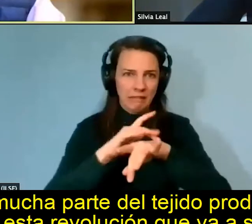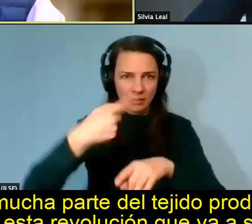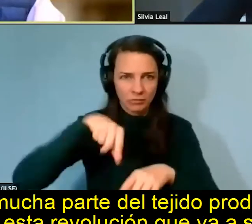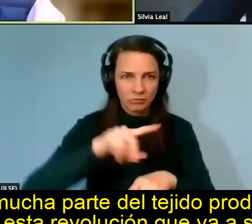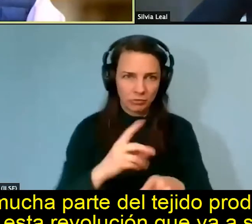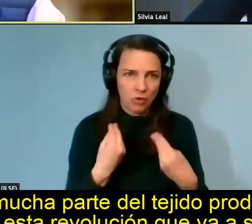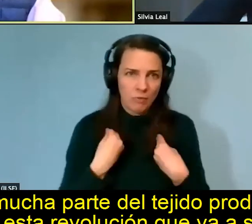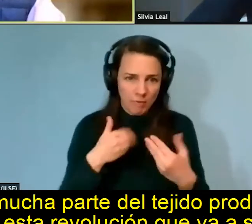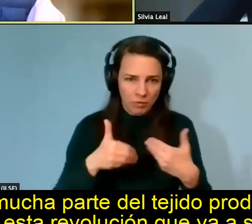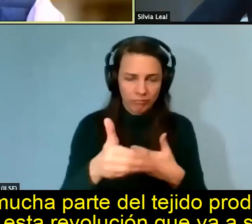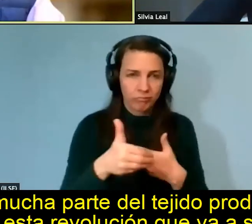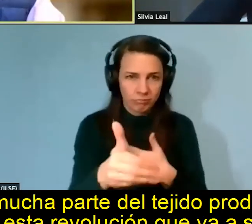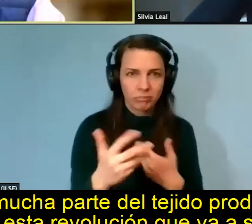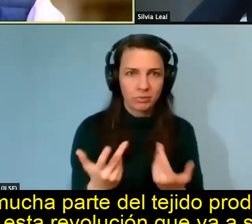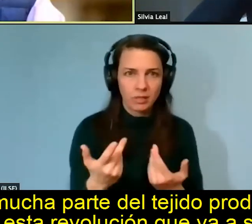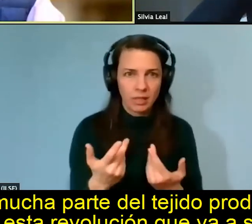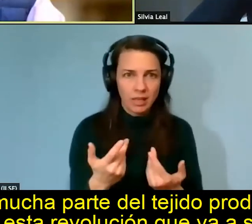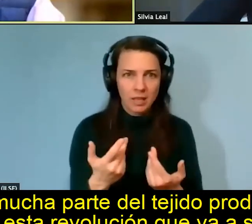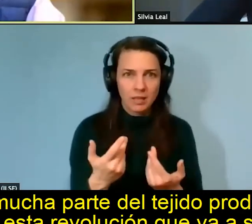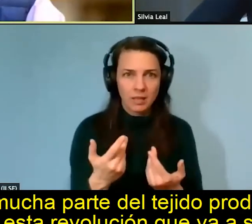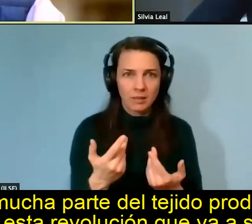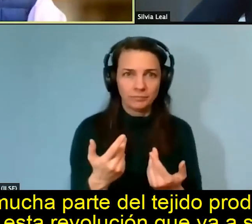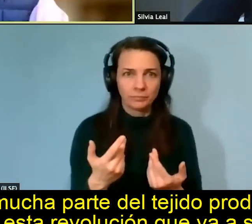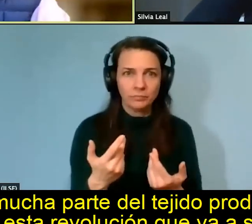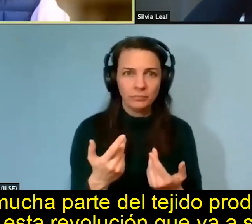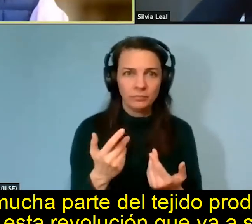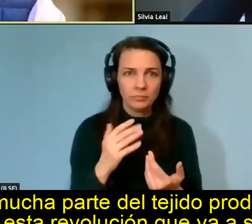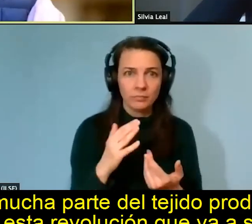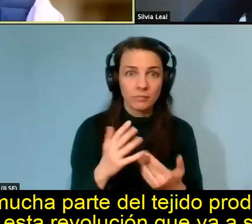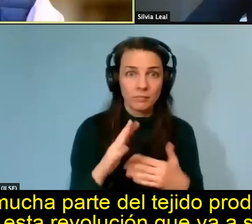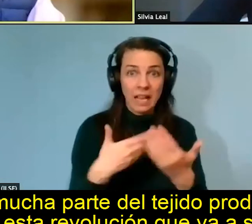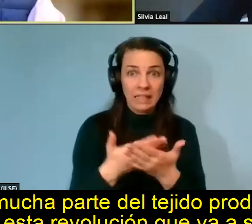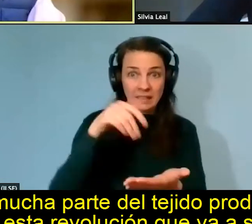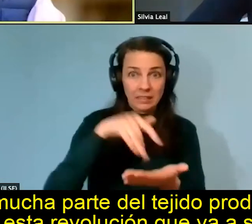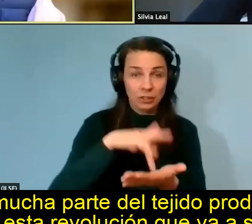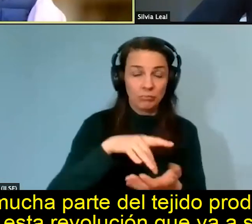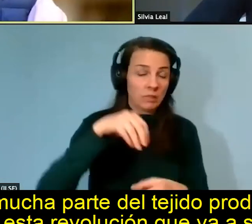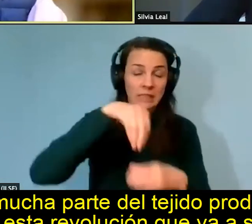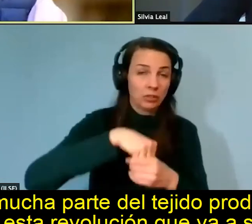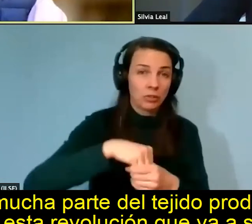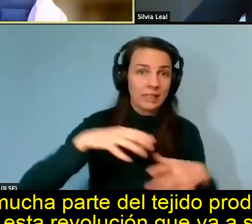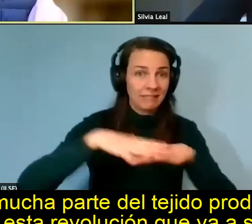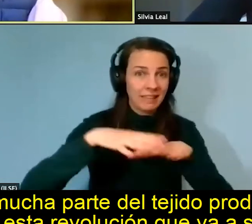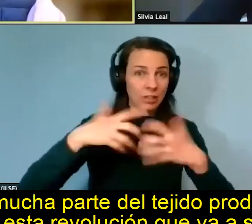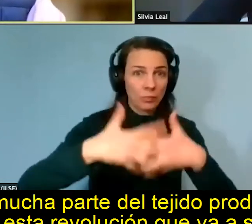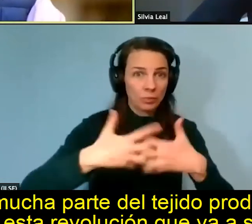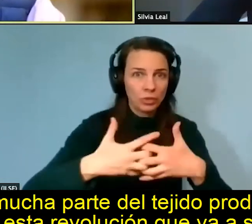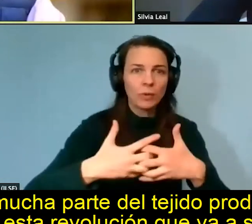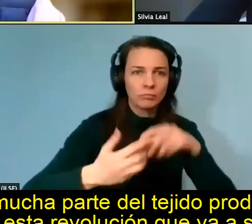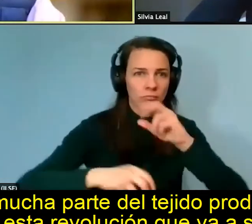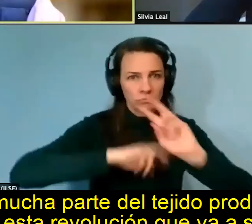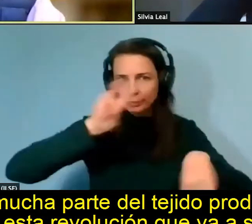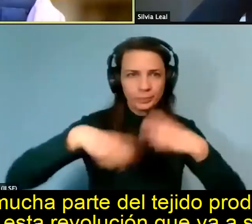hecho hay mucha parte del tejido productivo que se va a reconfigurar, replantear en